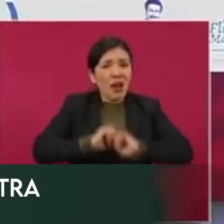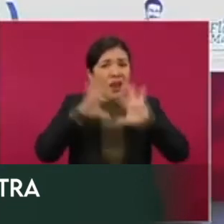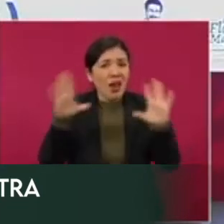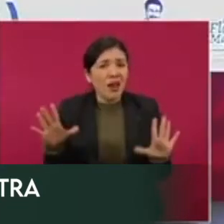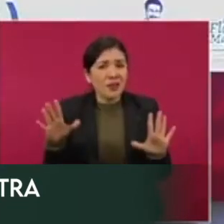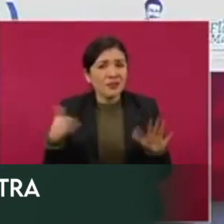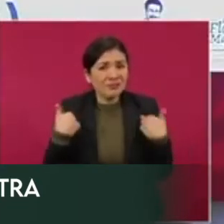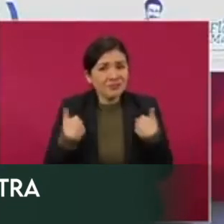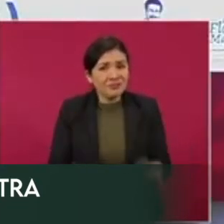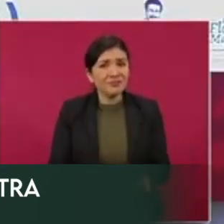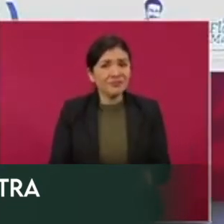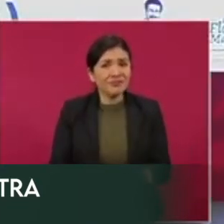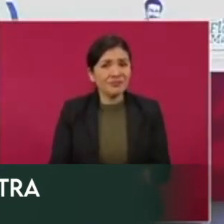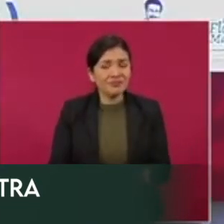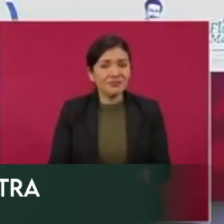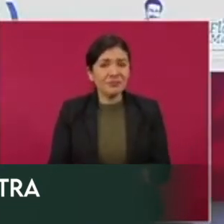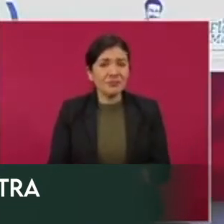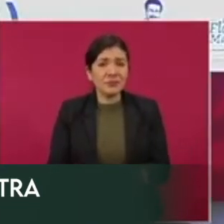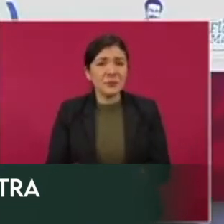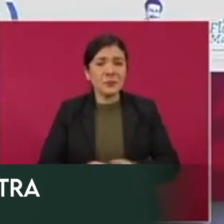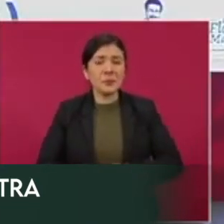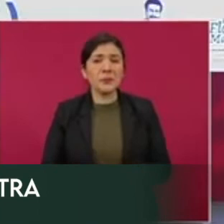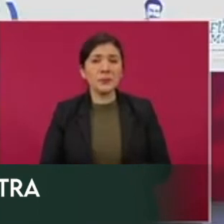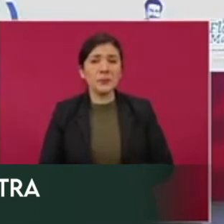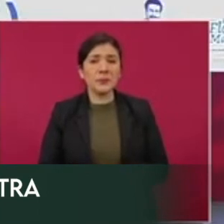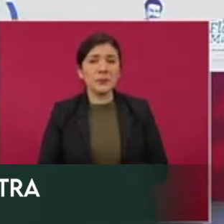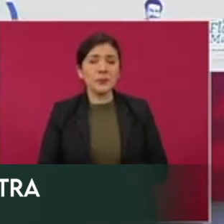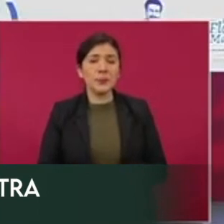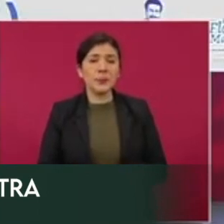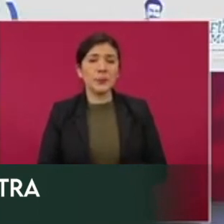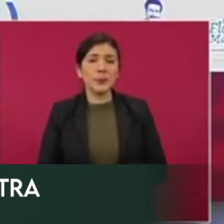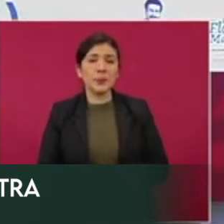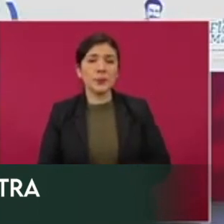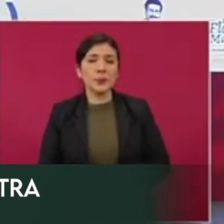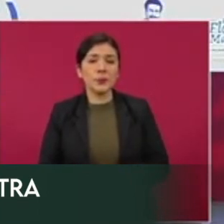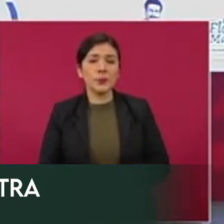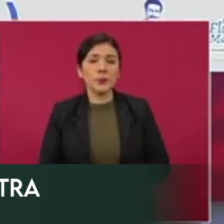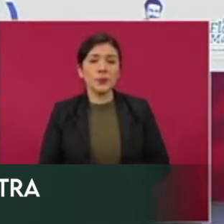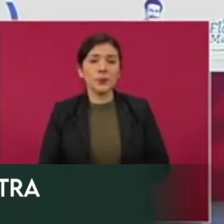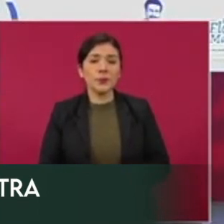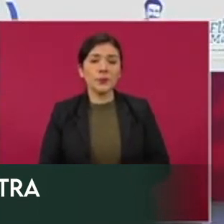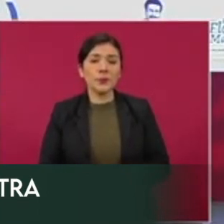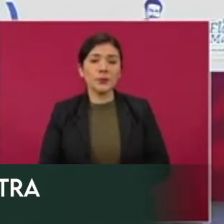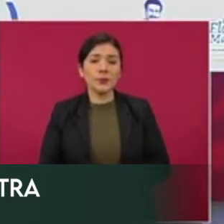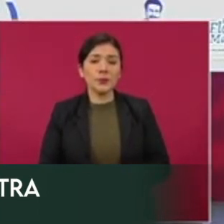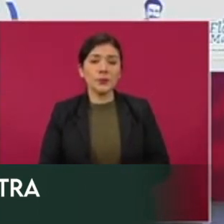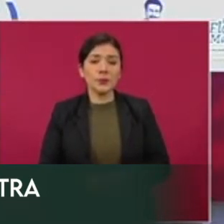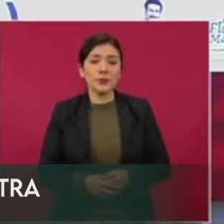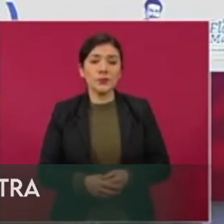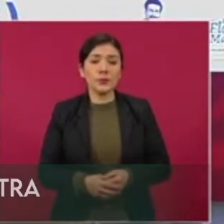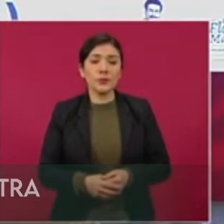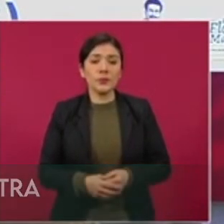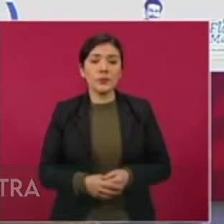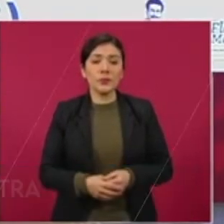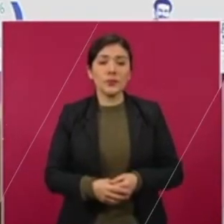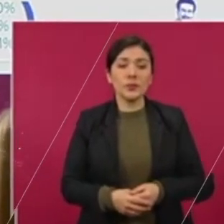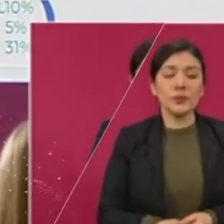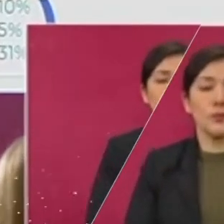161.997.209, solo detrás de China, India, Estados Unidos, Brasil, Indonesia, Japón, Vietnam, Pakistán y